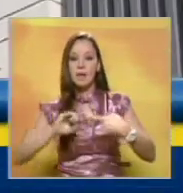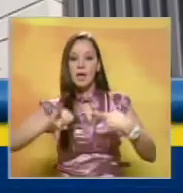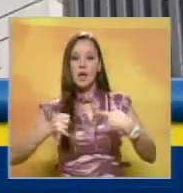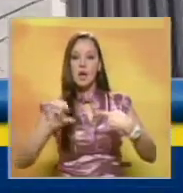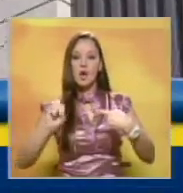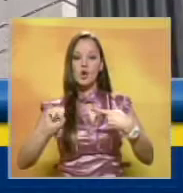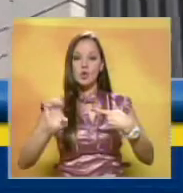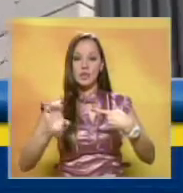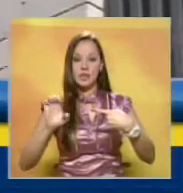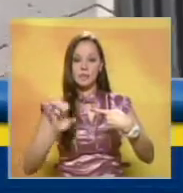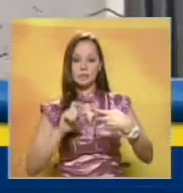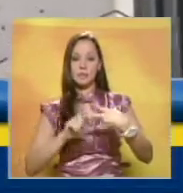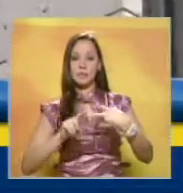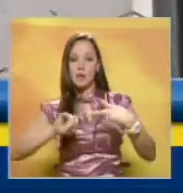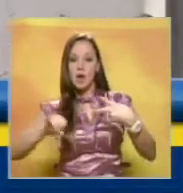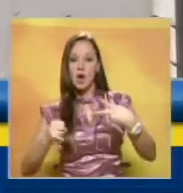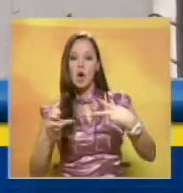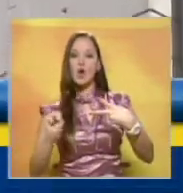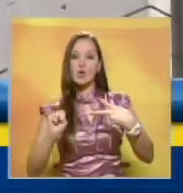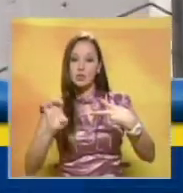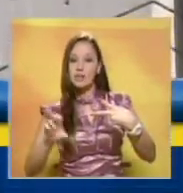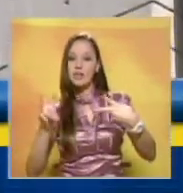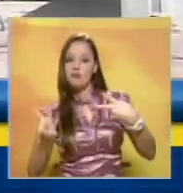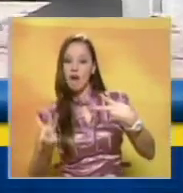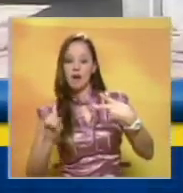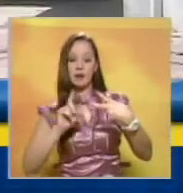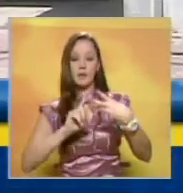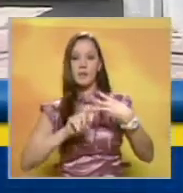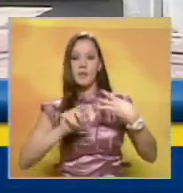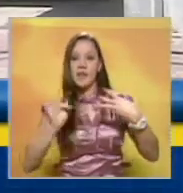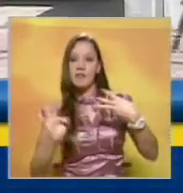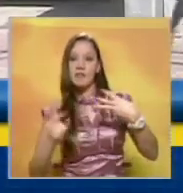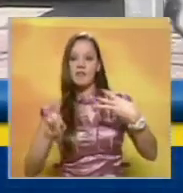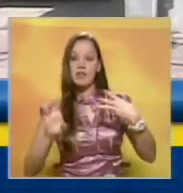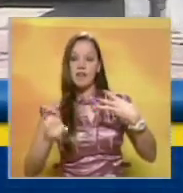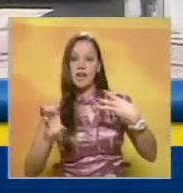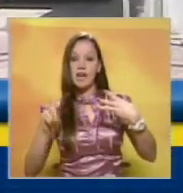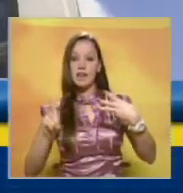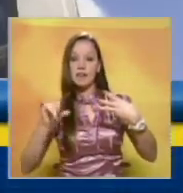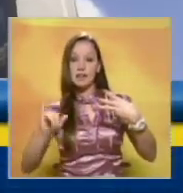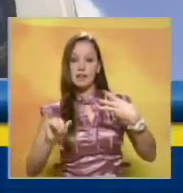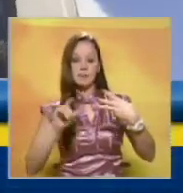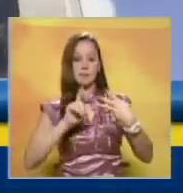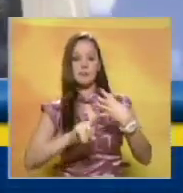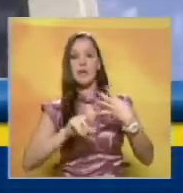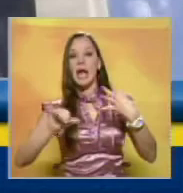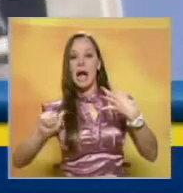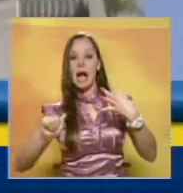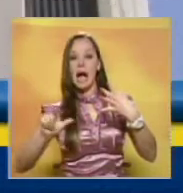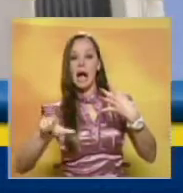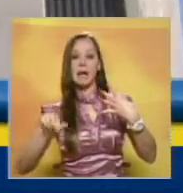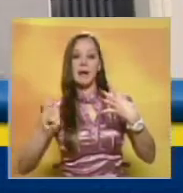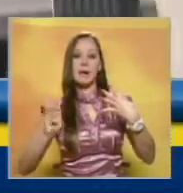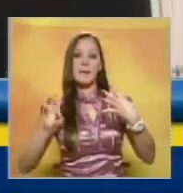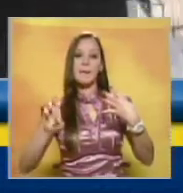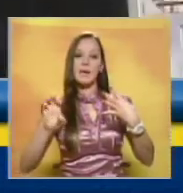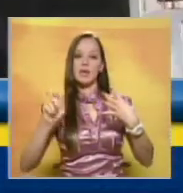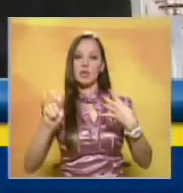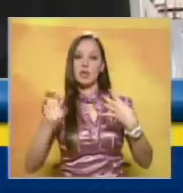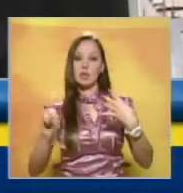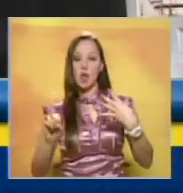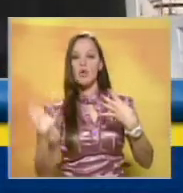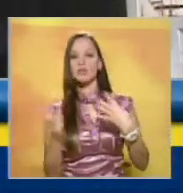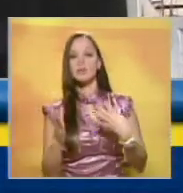José Gregorio Pacheco, José Raúl Vázquez Ábalos, Freddy Ramón Miranda Guevara y Alberto José Granados Mendoza. El